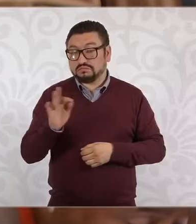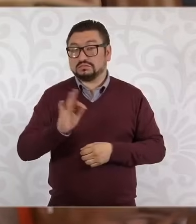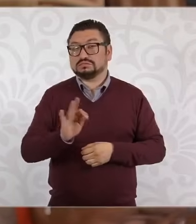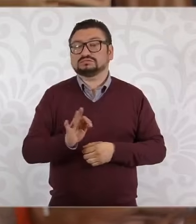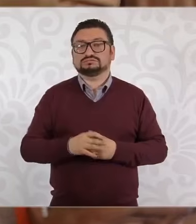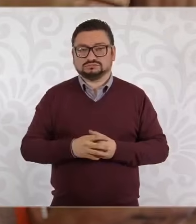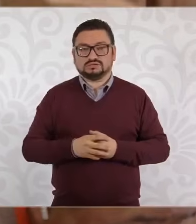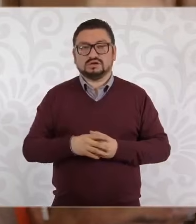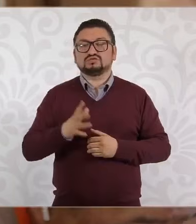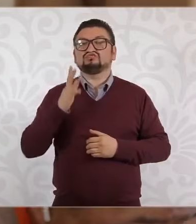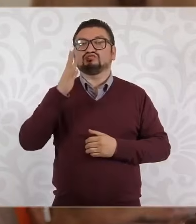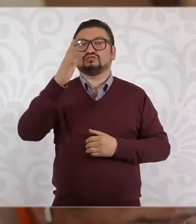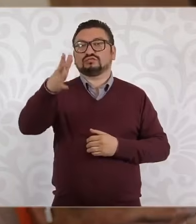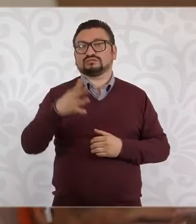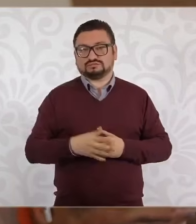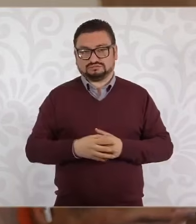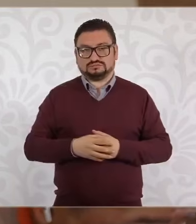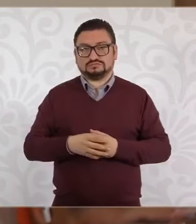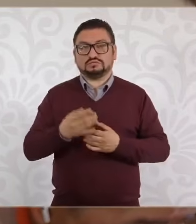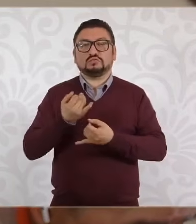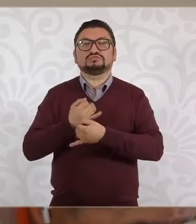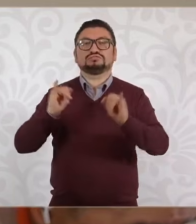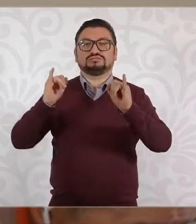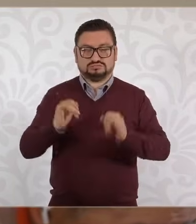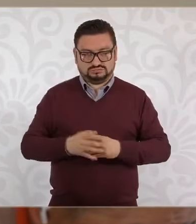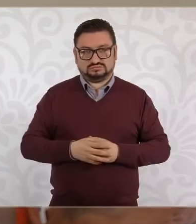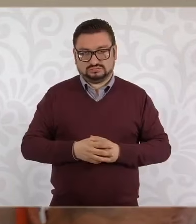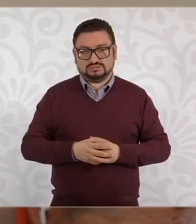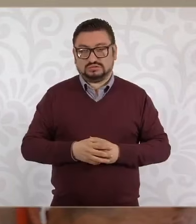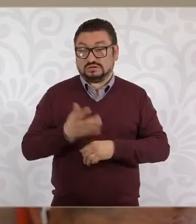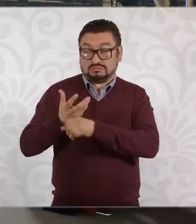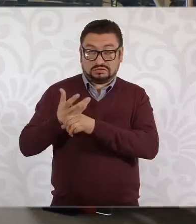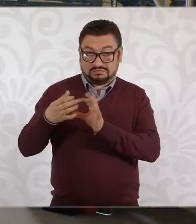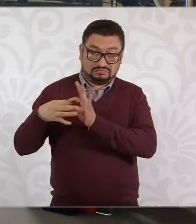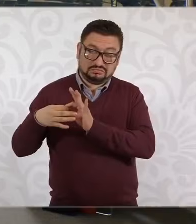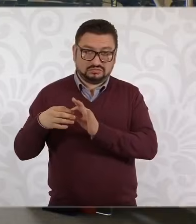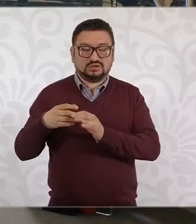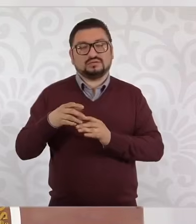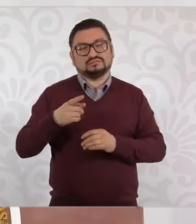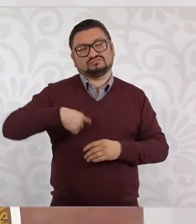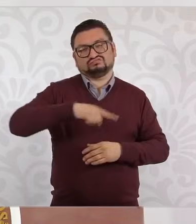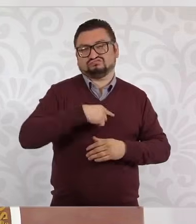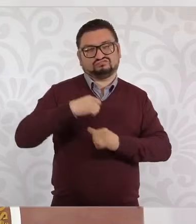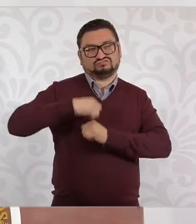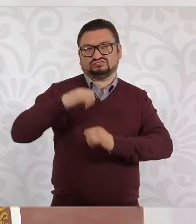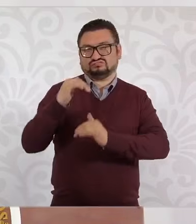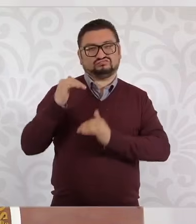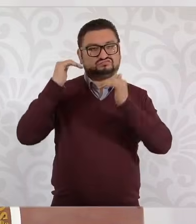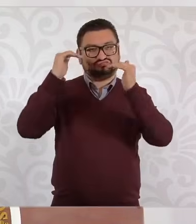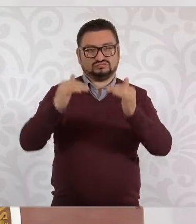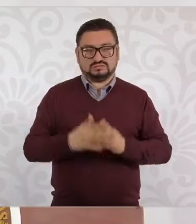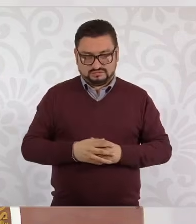esa futura independencia de Estados Unidos. Pues es la soberanía. La soberanía